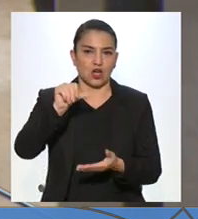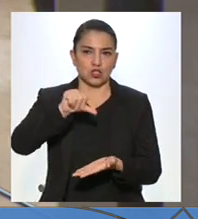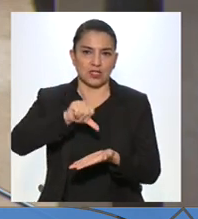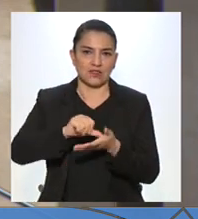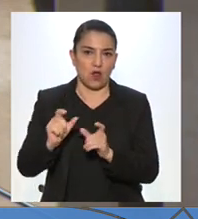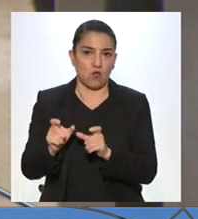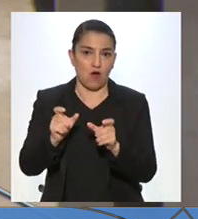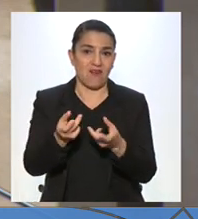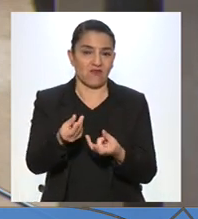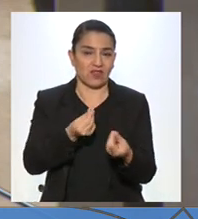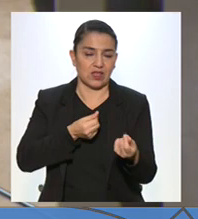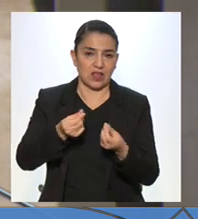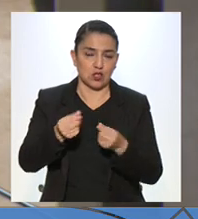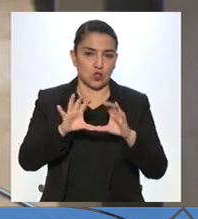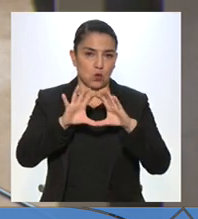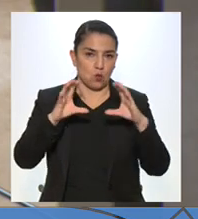financieros